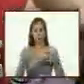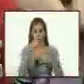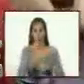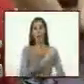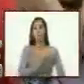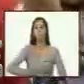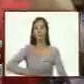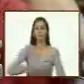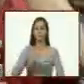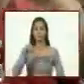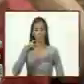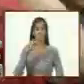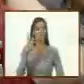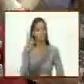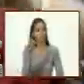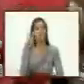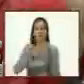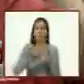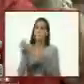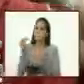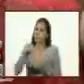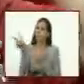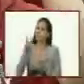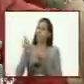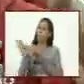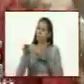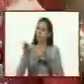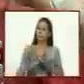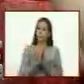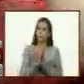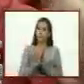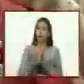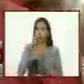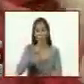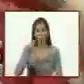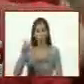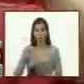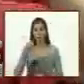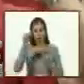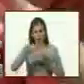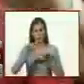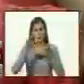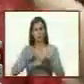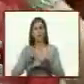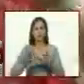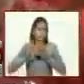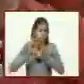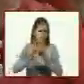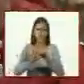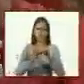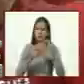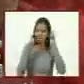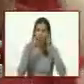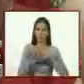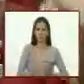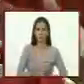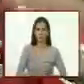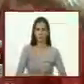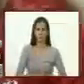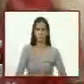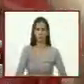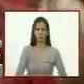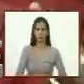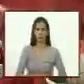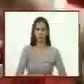Presidente, usted tiene mucho que hacer por Venezuela todavía, y aquí está un pueblo que está rodilla en tierra con usted, como andaba Bolívar, por la